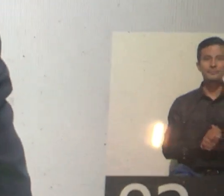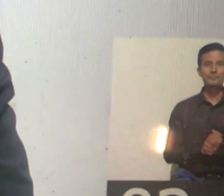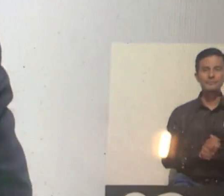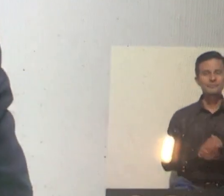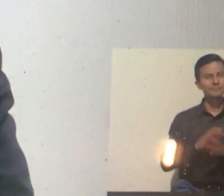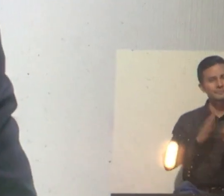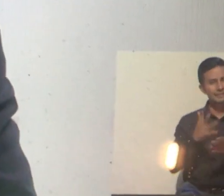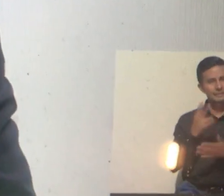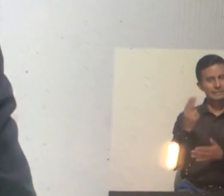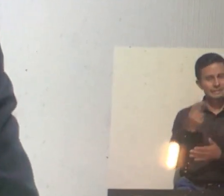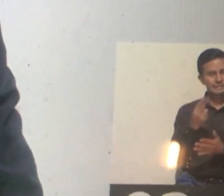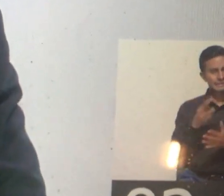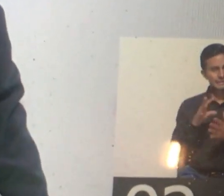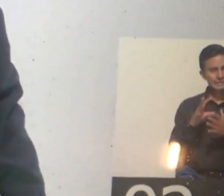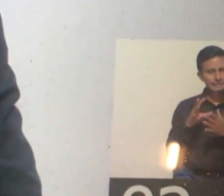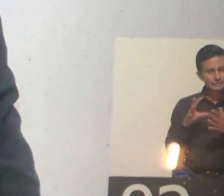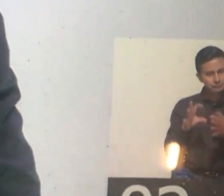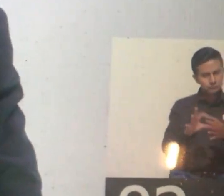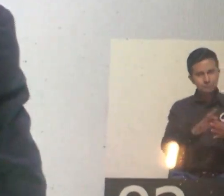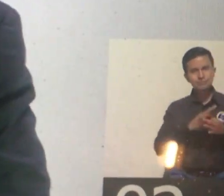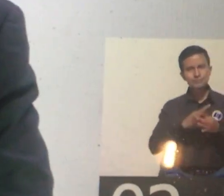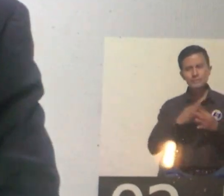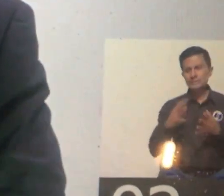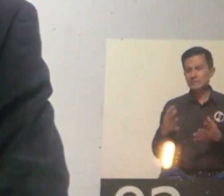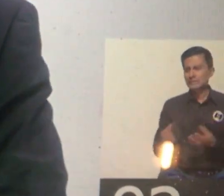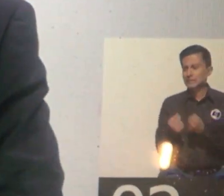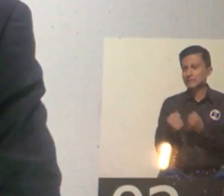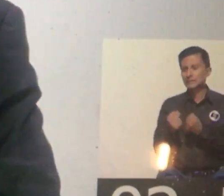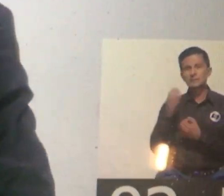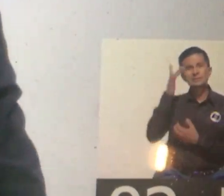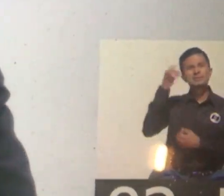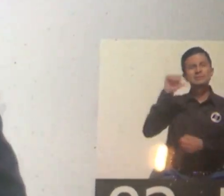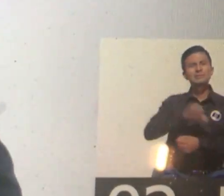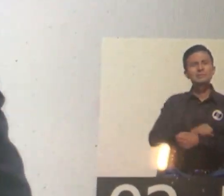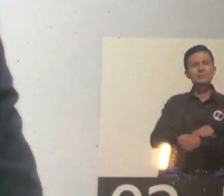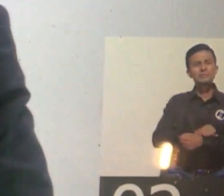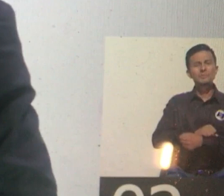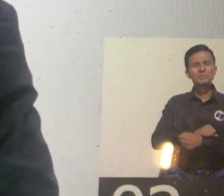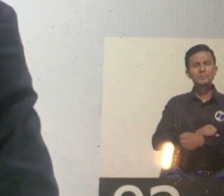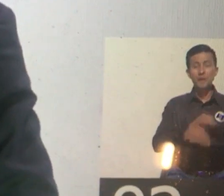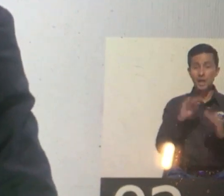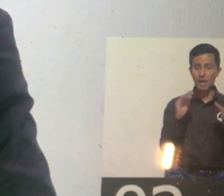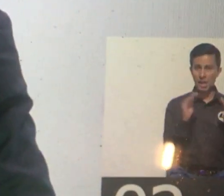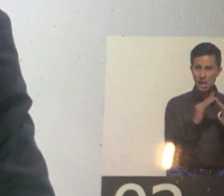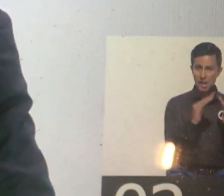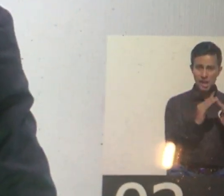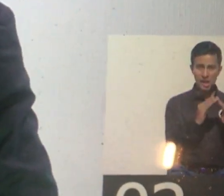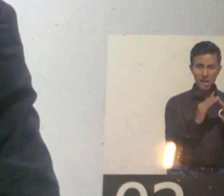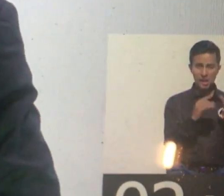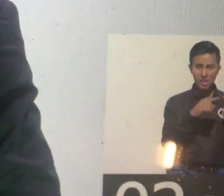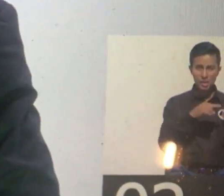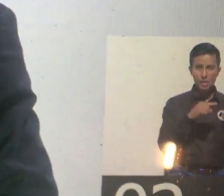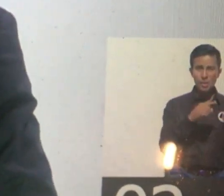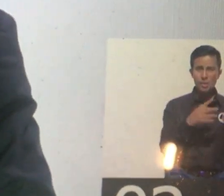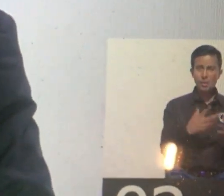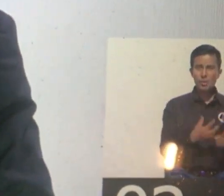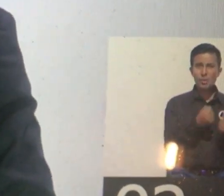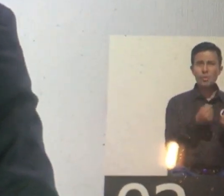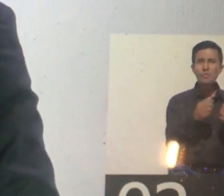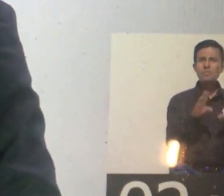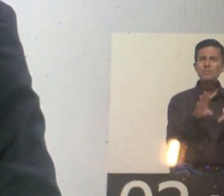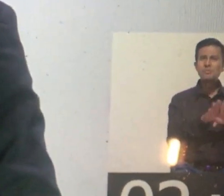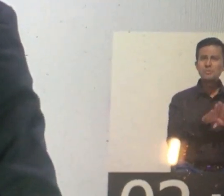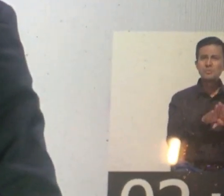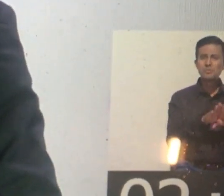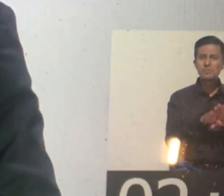qatar juntos a san miguel allende como vamos a rescatar la vivienda para nuestra gente vamos a hacer